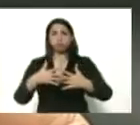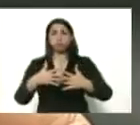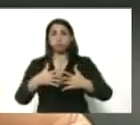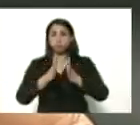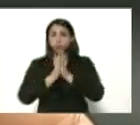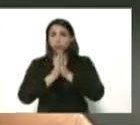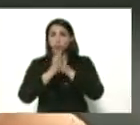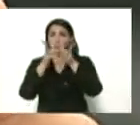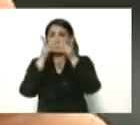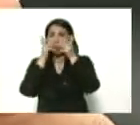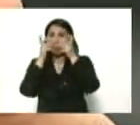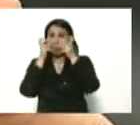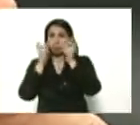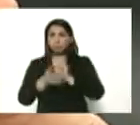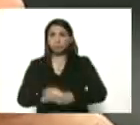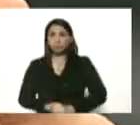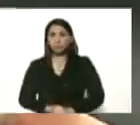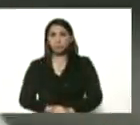oído.